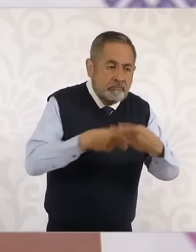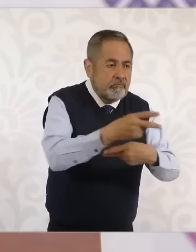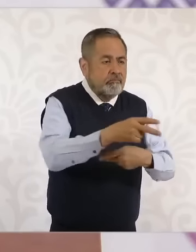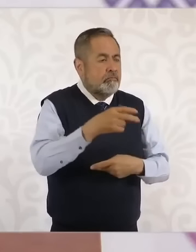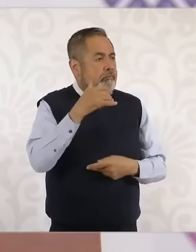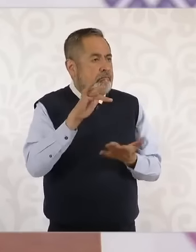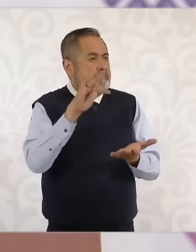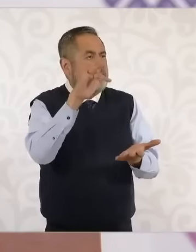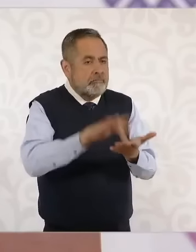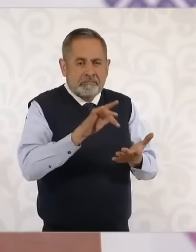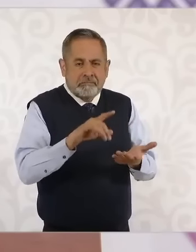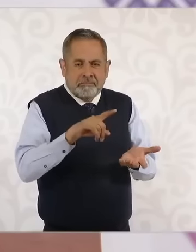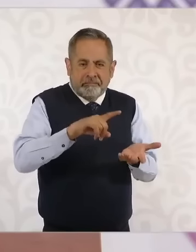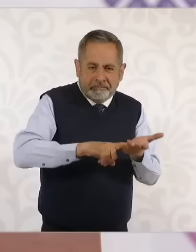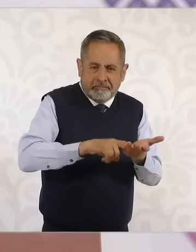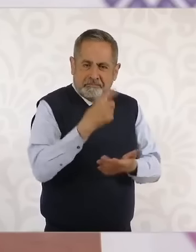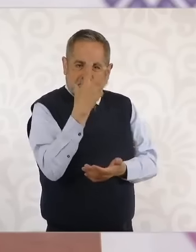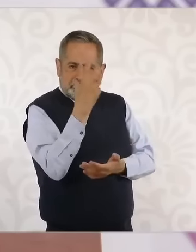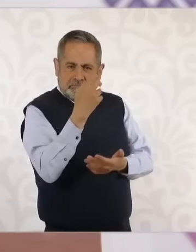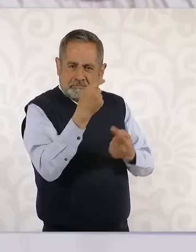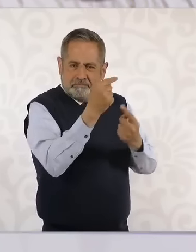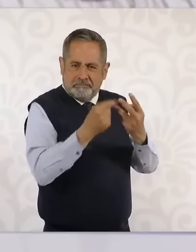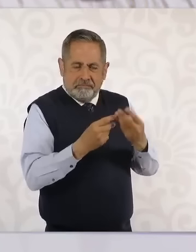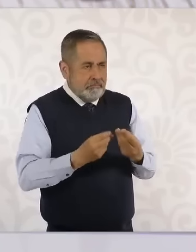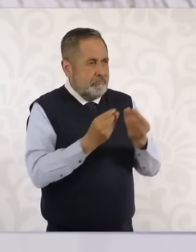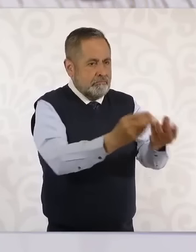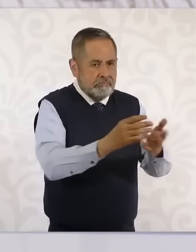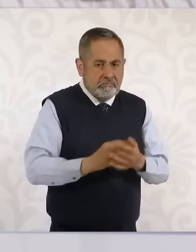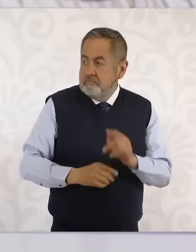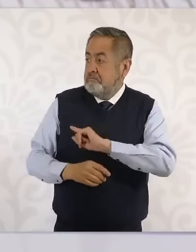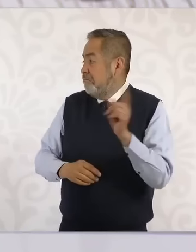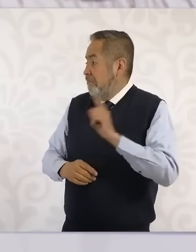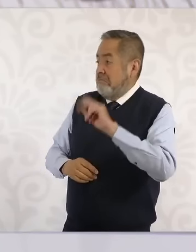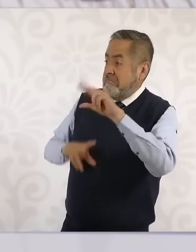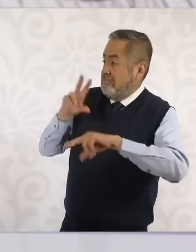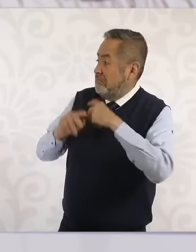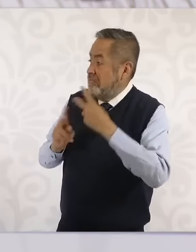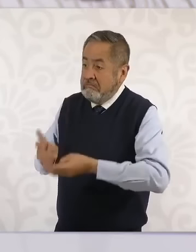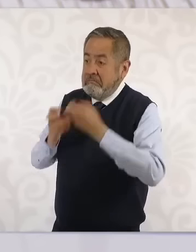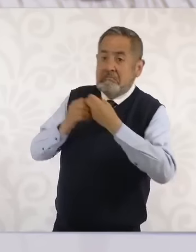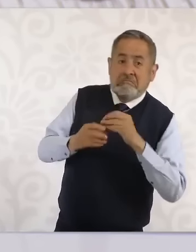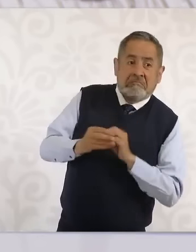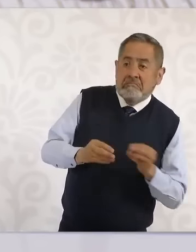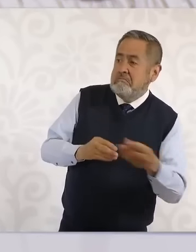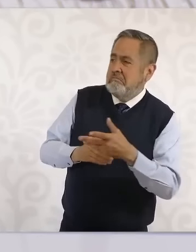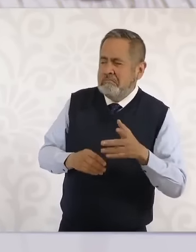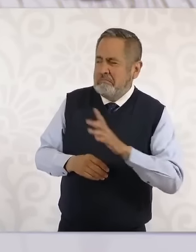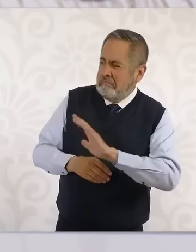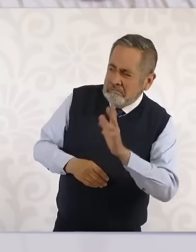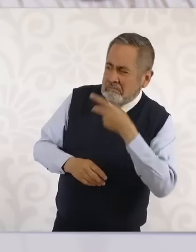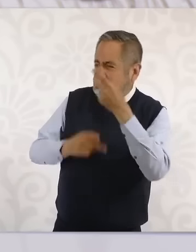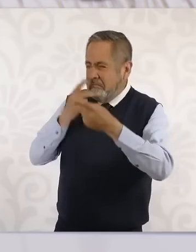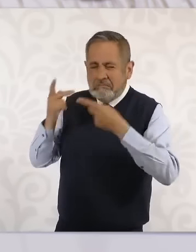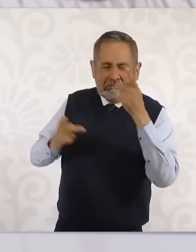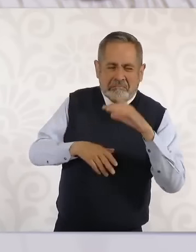que si pones tus datos van a ser usados por otros, que ahora ya le están dando la vuelta.